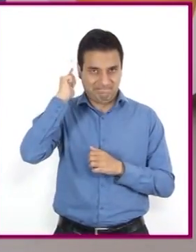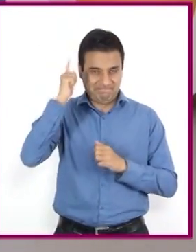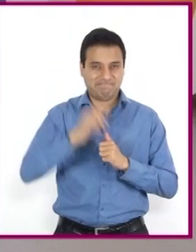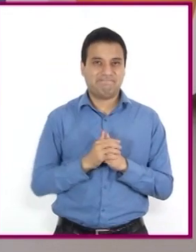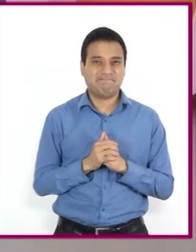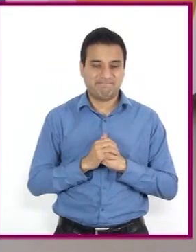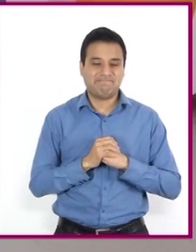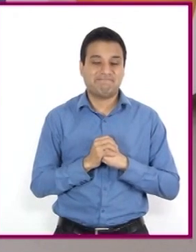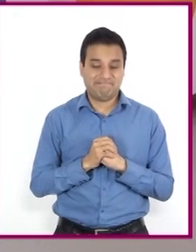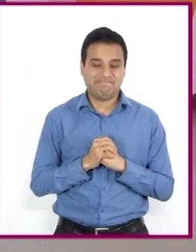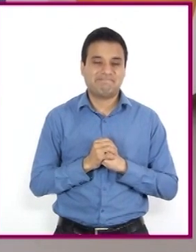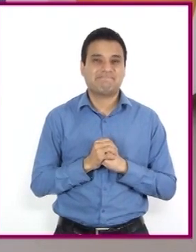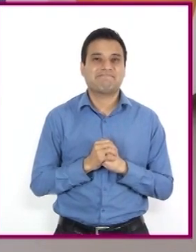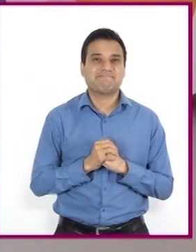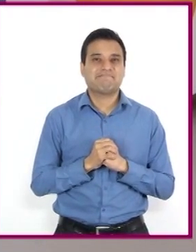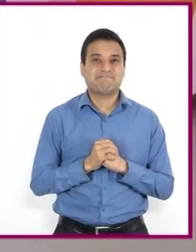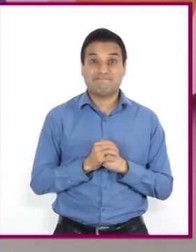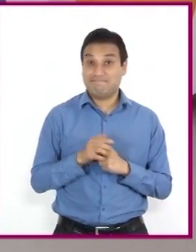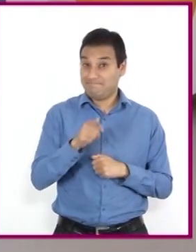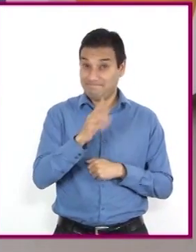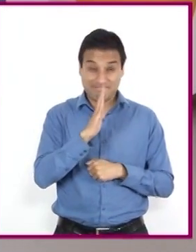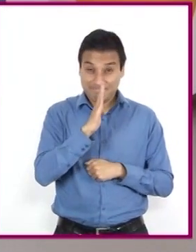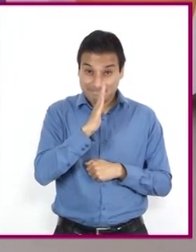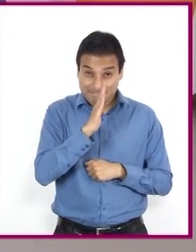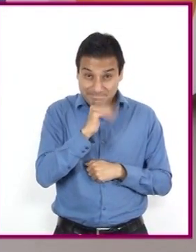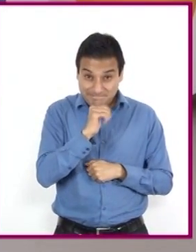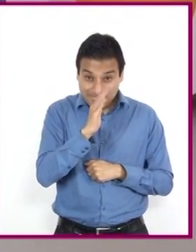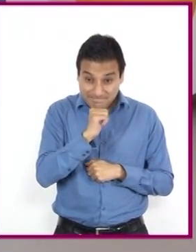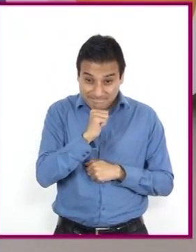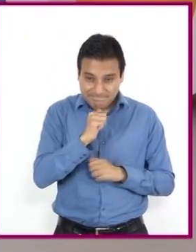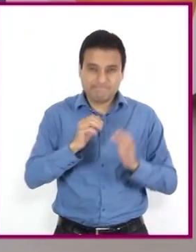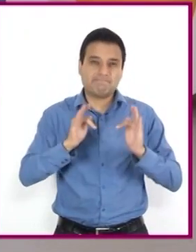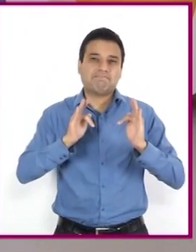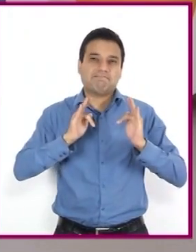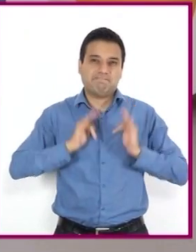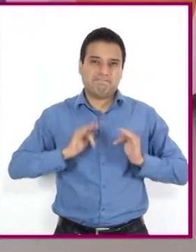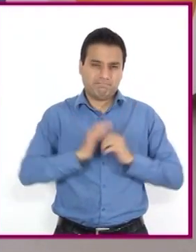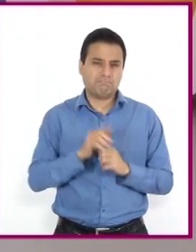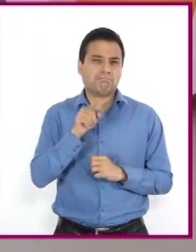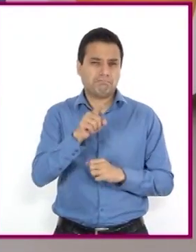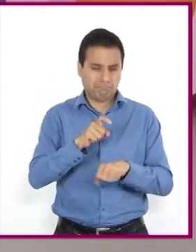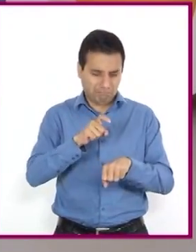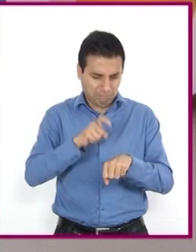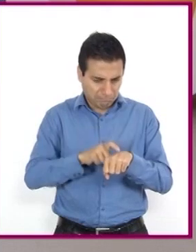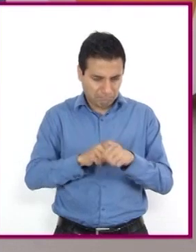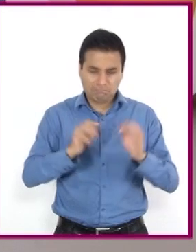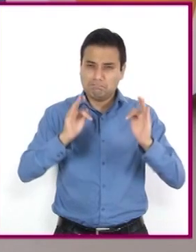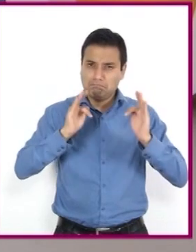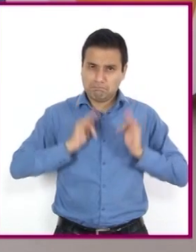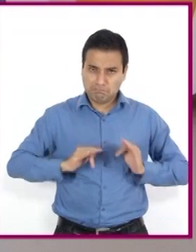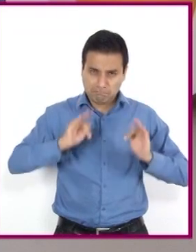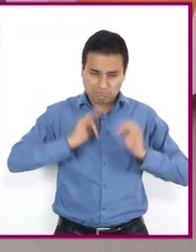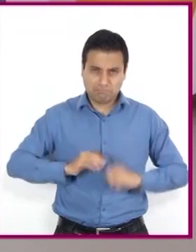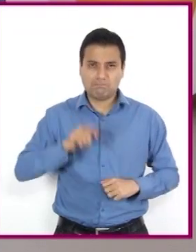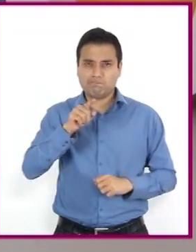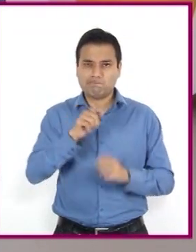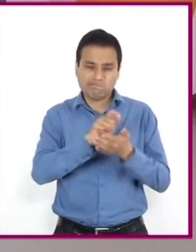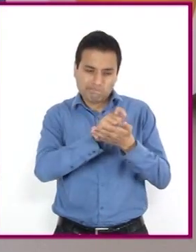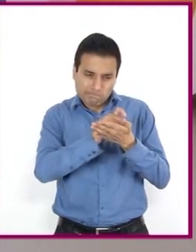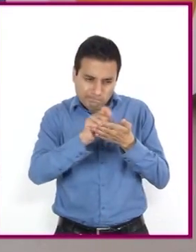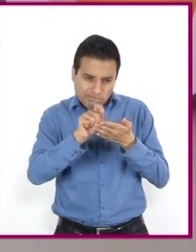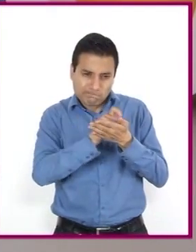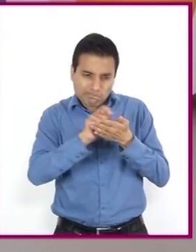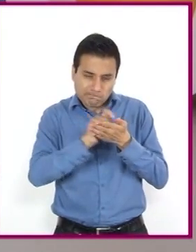enteros rápidamente. Si no es así, no se preocupen. Tómense su tiempo y verifiquen con calma sus